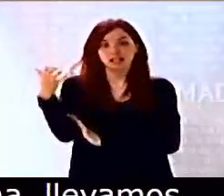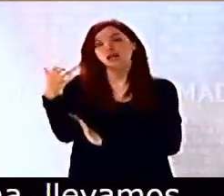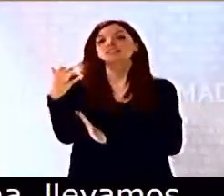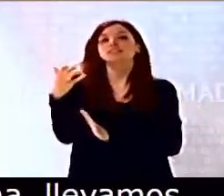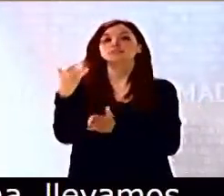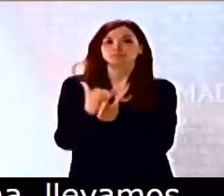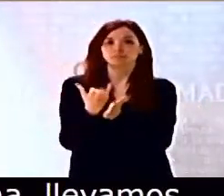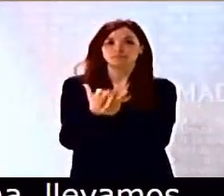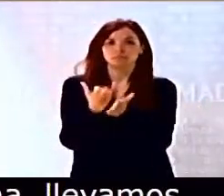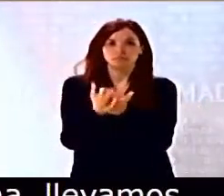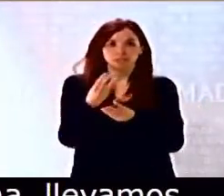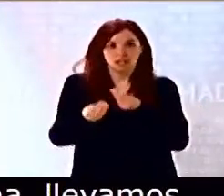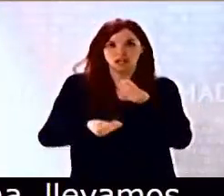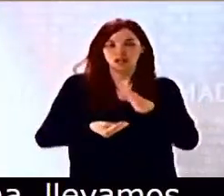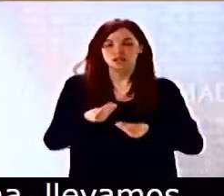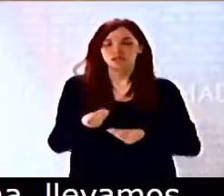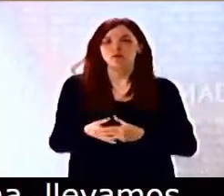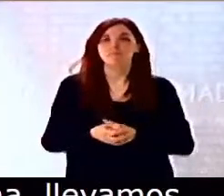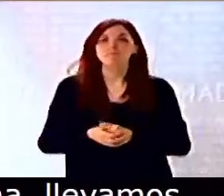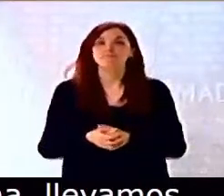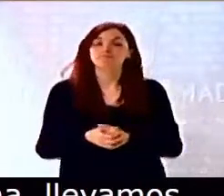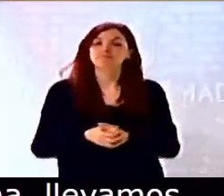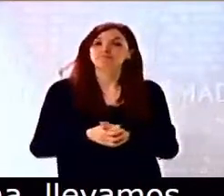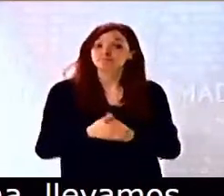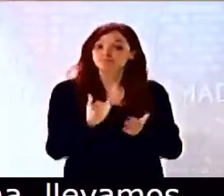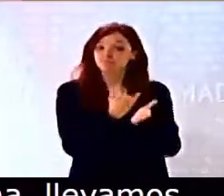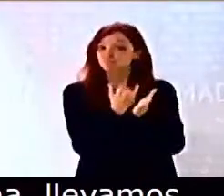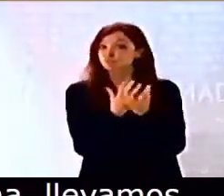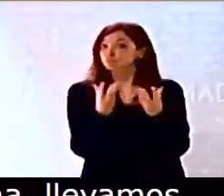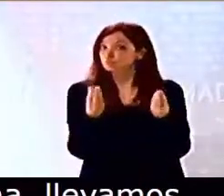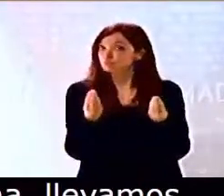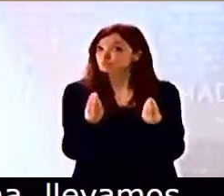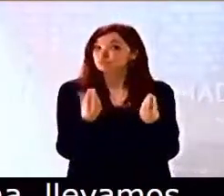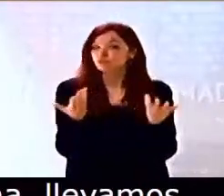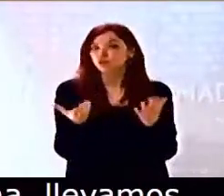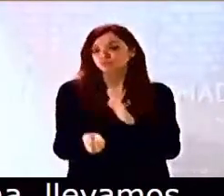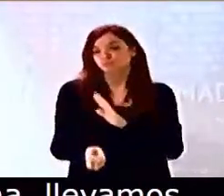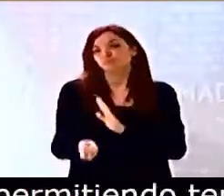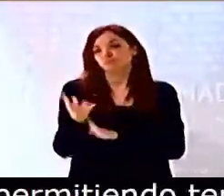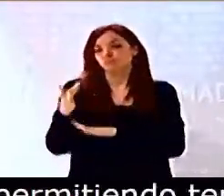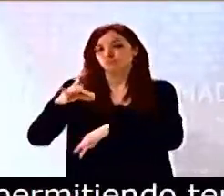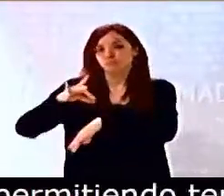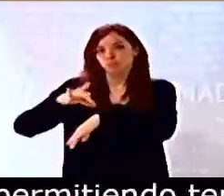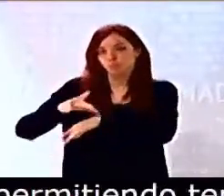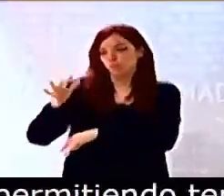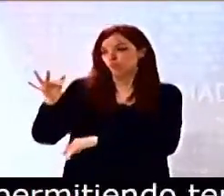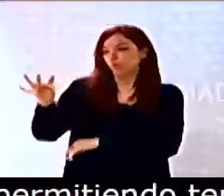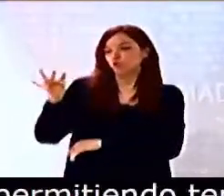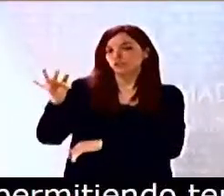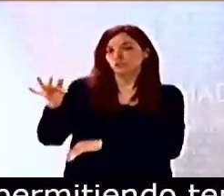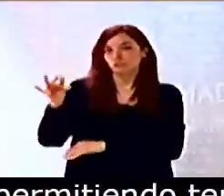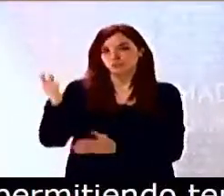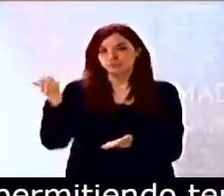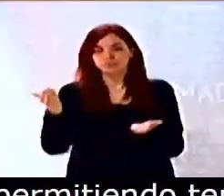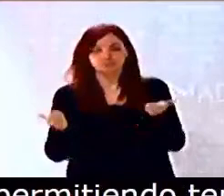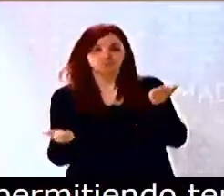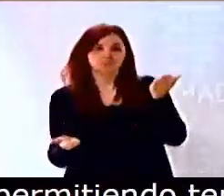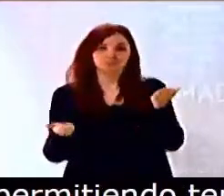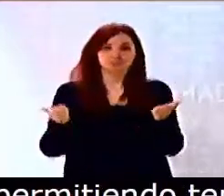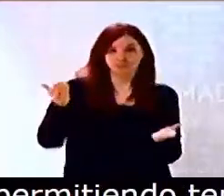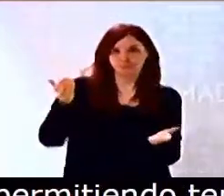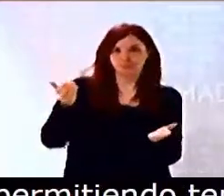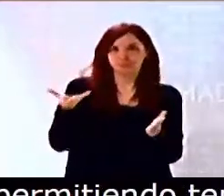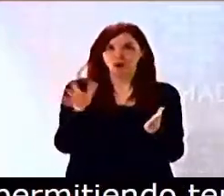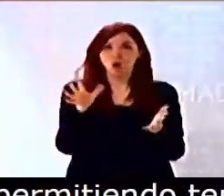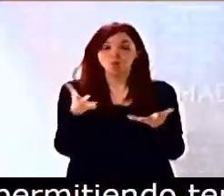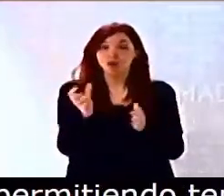realizadas. Eso nos está permitiendo tener un porcentaje de positividad ajustado a lo establecido por la Organización